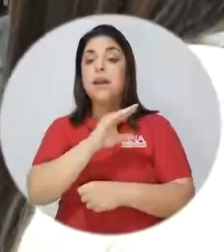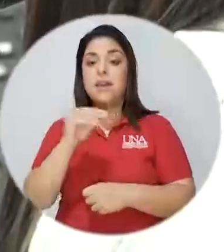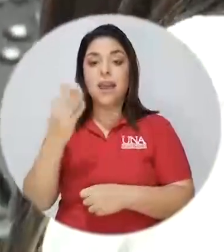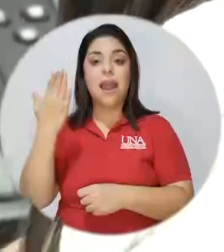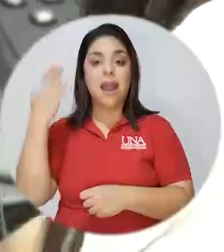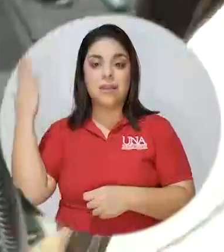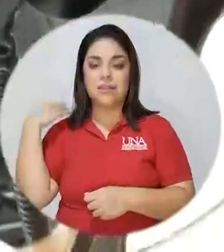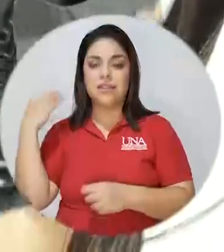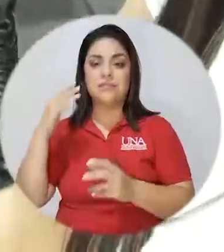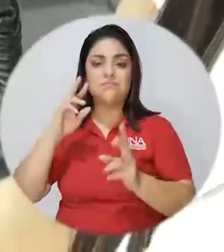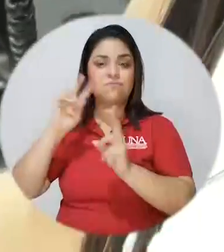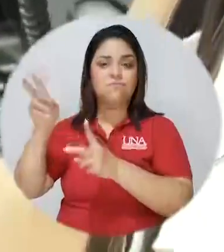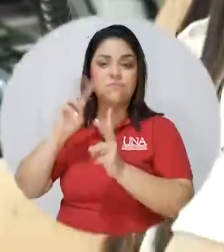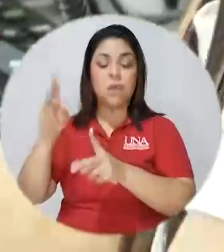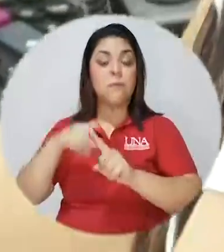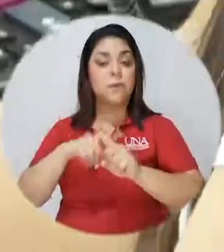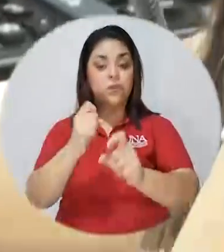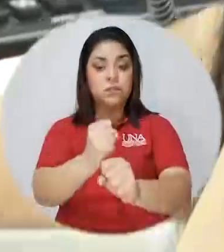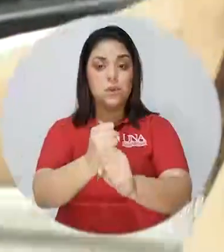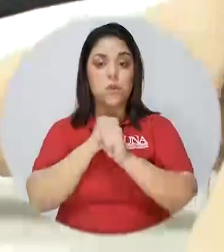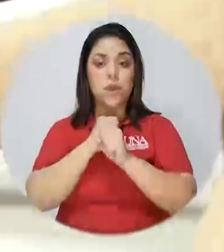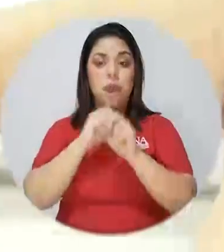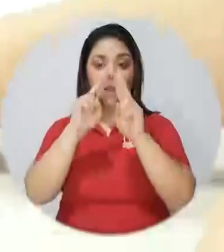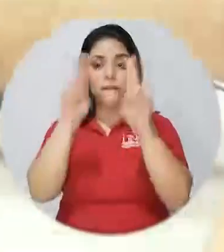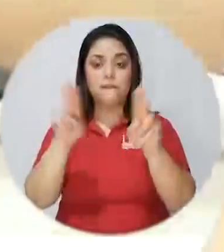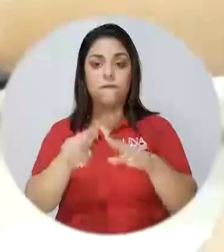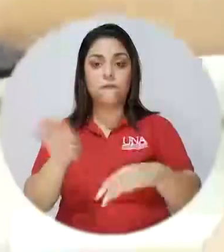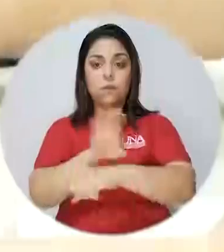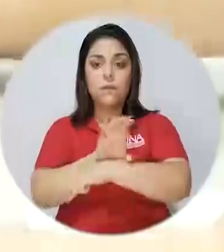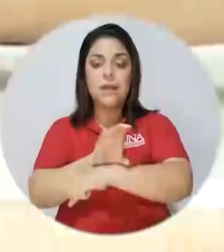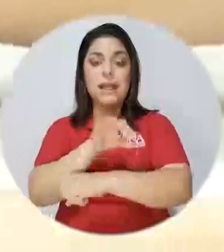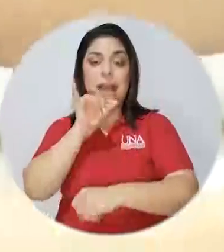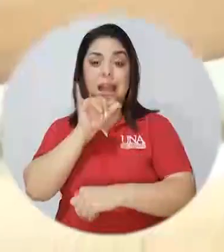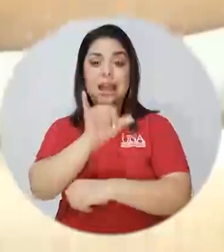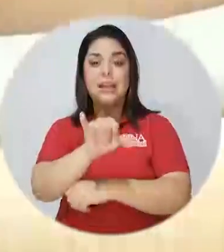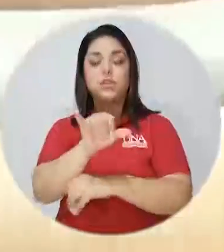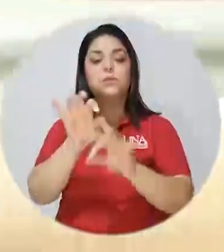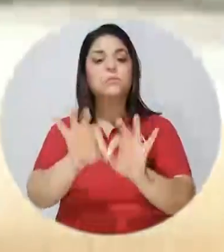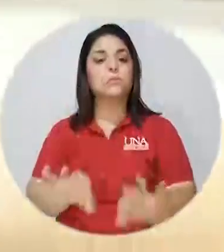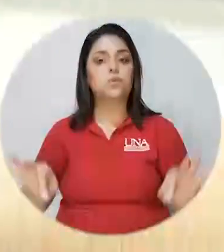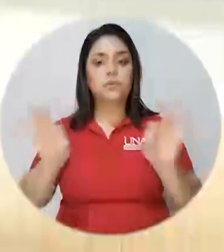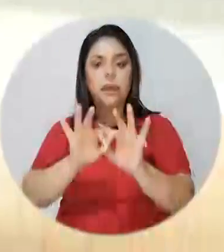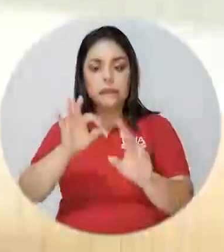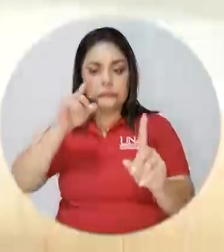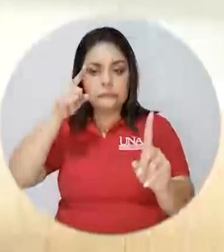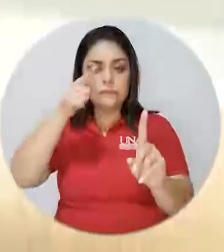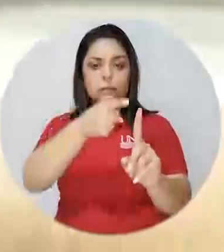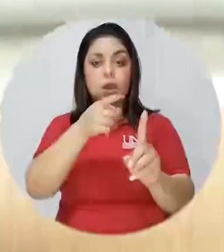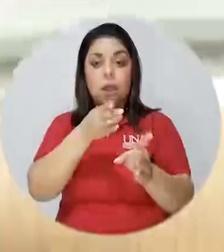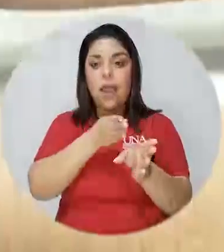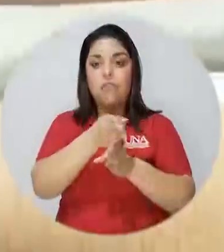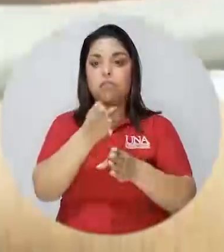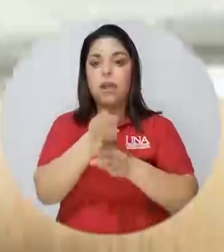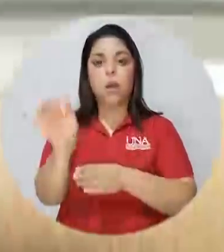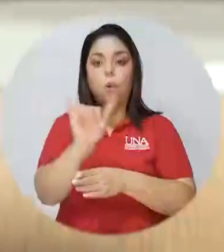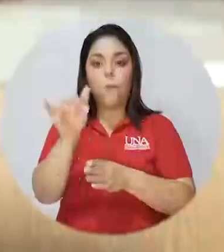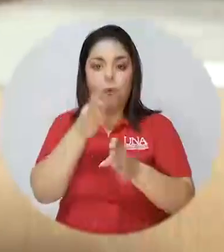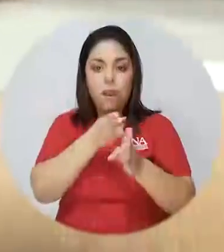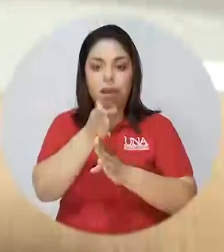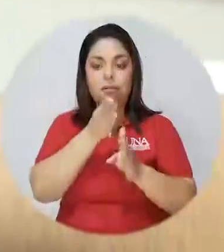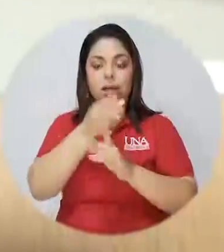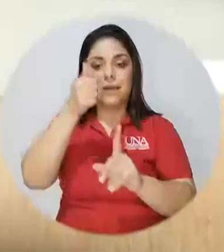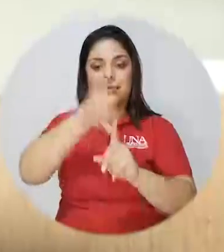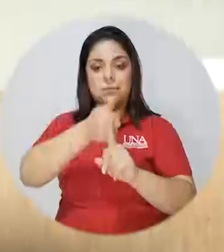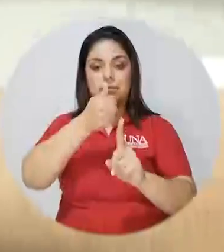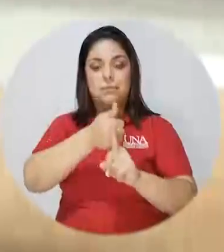que es el tema de la seguridad informática. La seguridad informática como tal es una carrera por sí mismo inclusive. y abarca